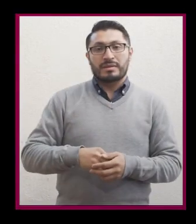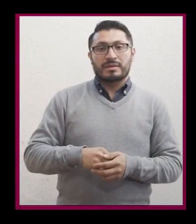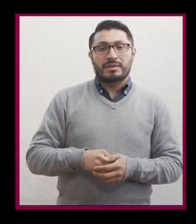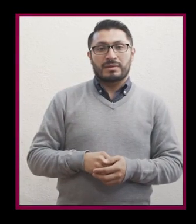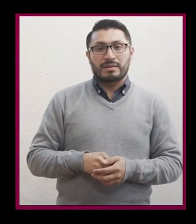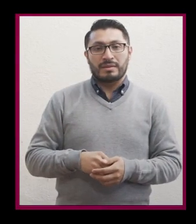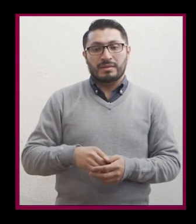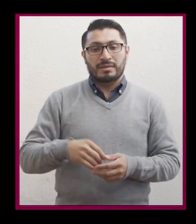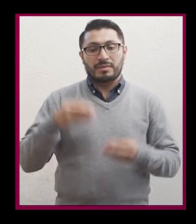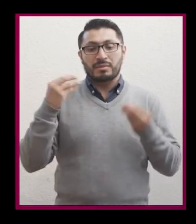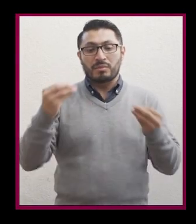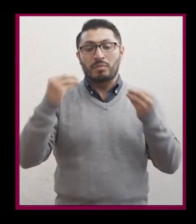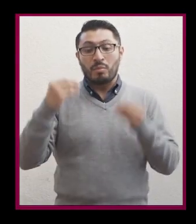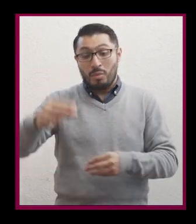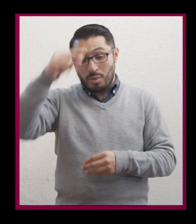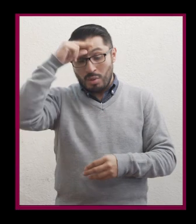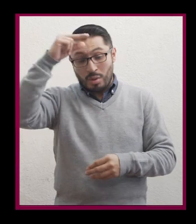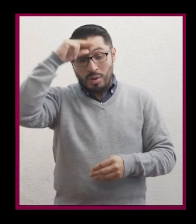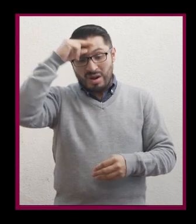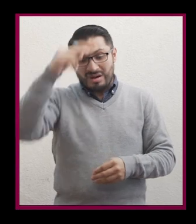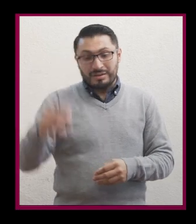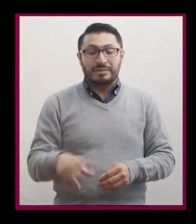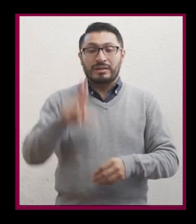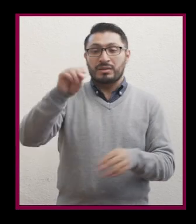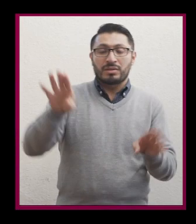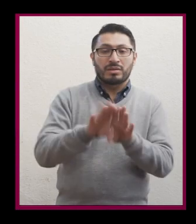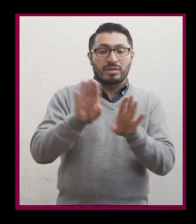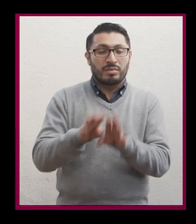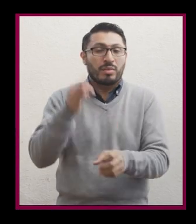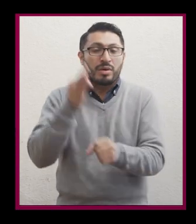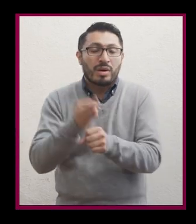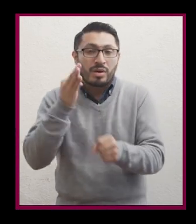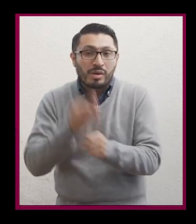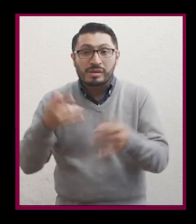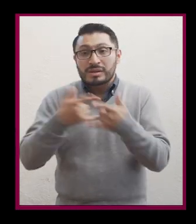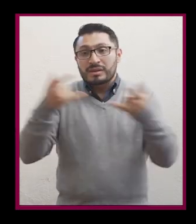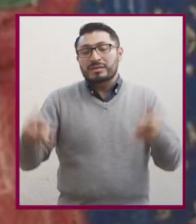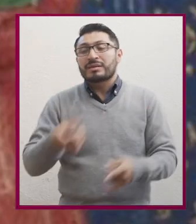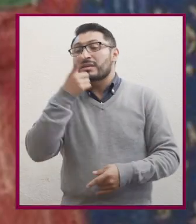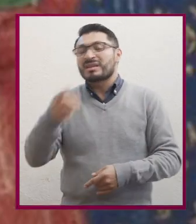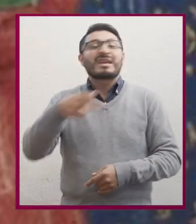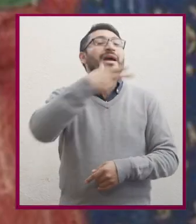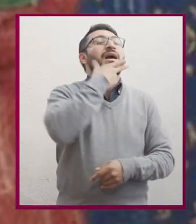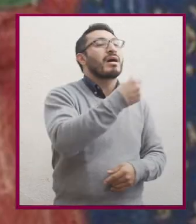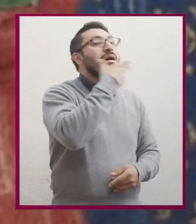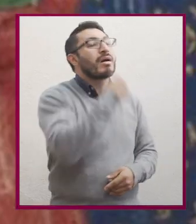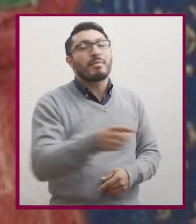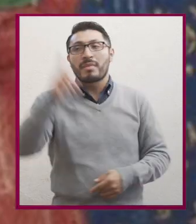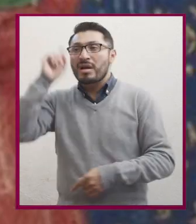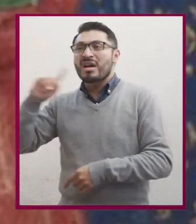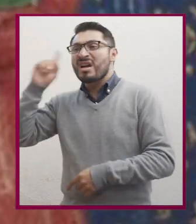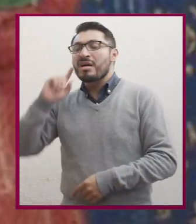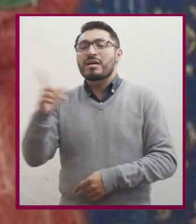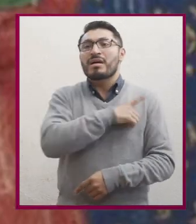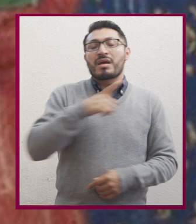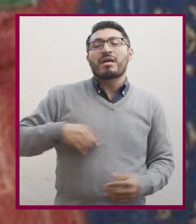saberes. No es que a nadie hasta este punto de la historia se le hubiera ocurrido decir que los hombres y las mujeres deberían ser iguales en